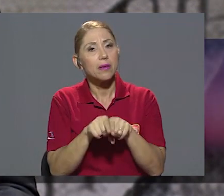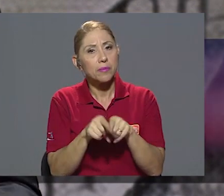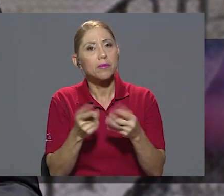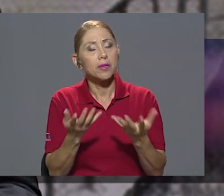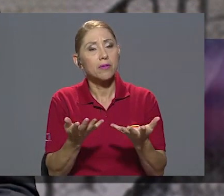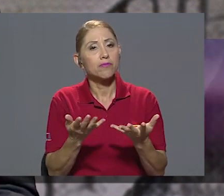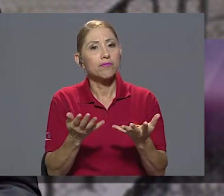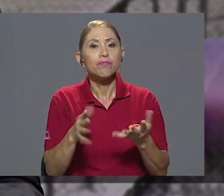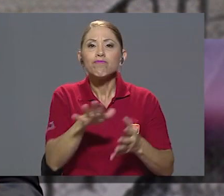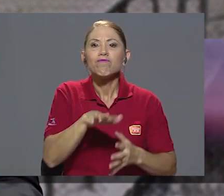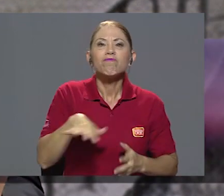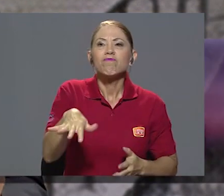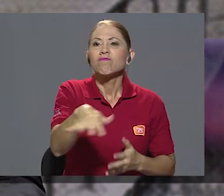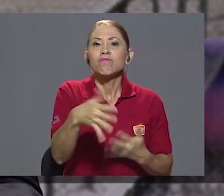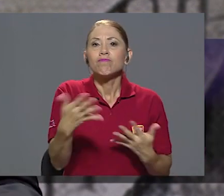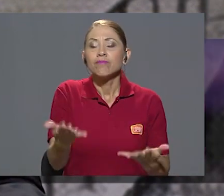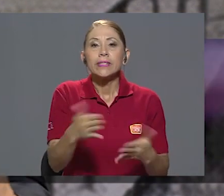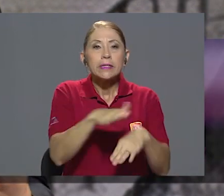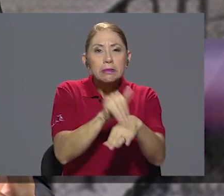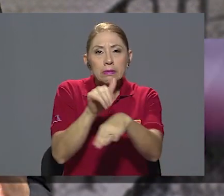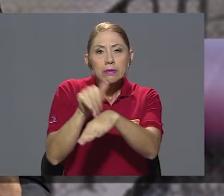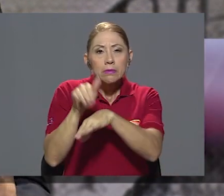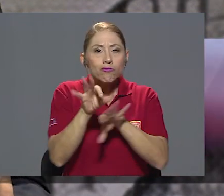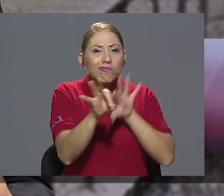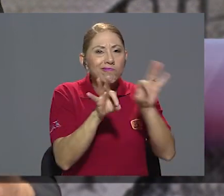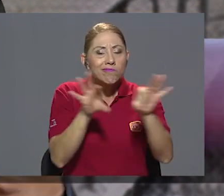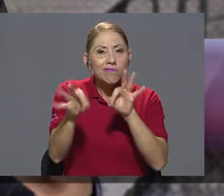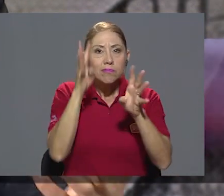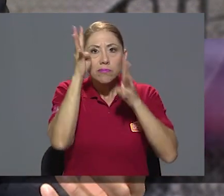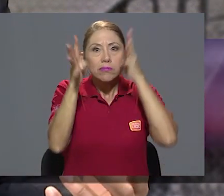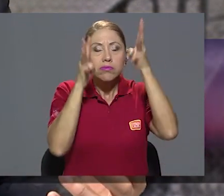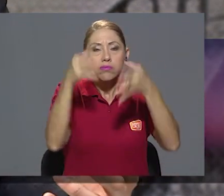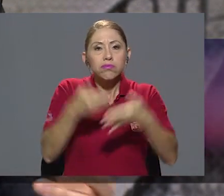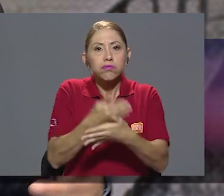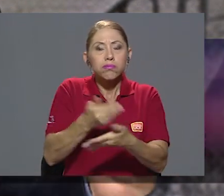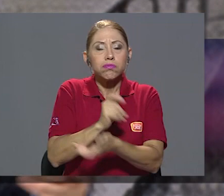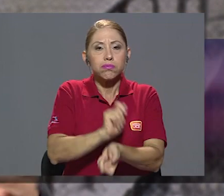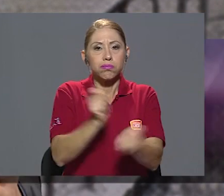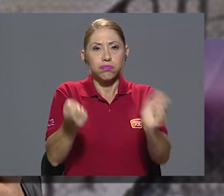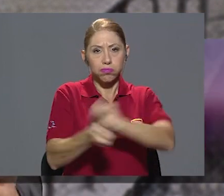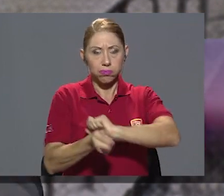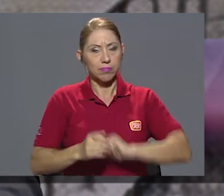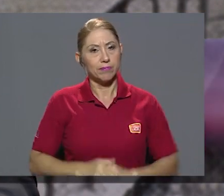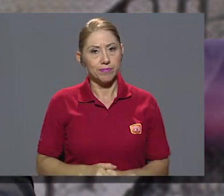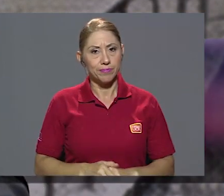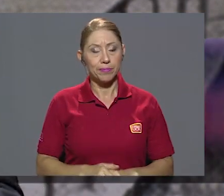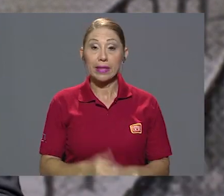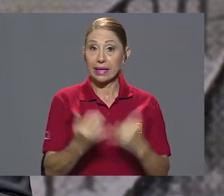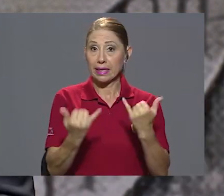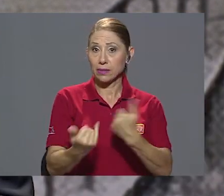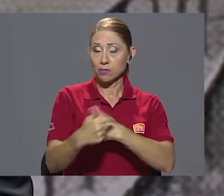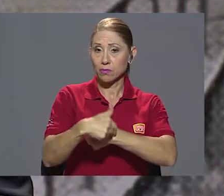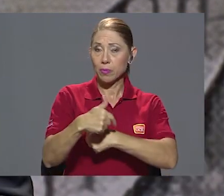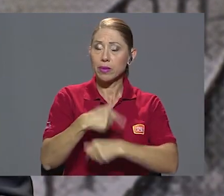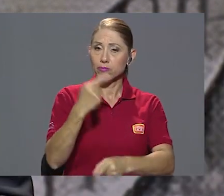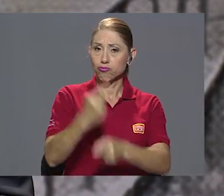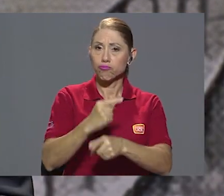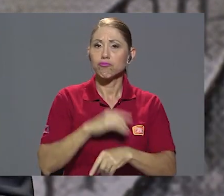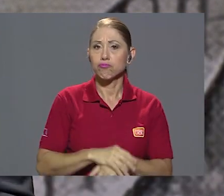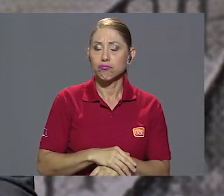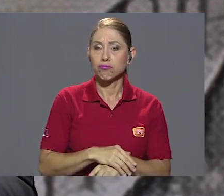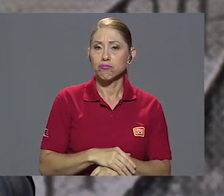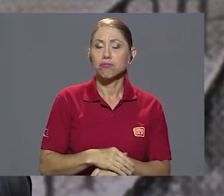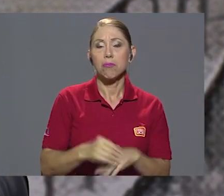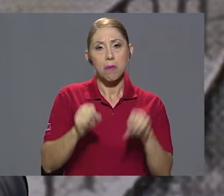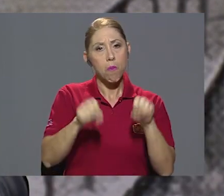espacios que están invitando, están llamando a la innovación, a la creatividad, a la transformación. Entonces es un momento